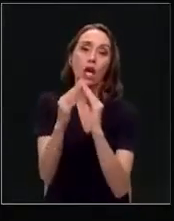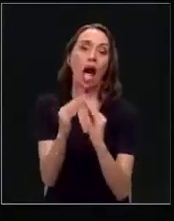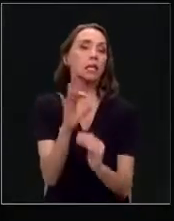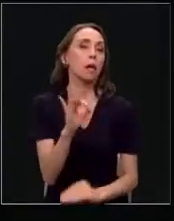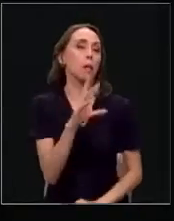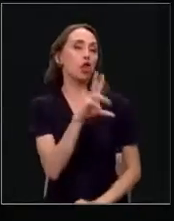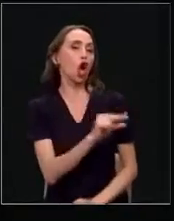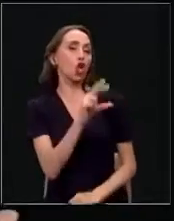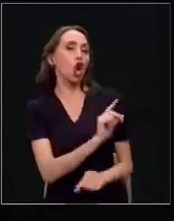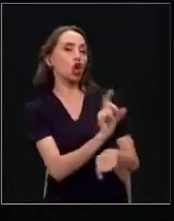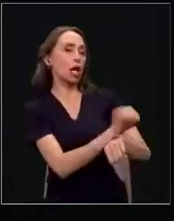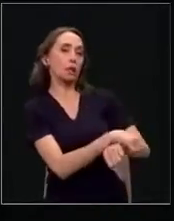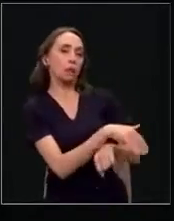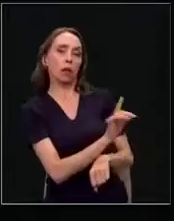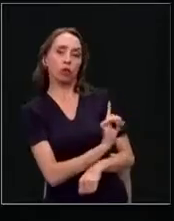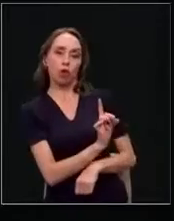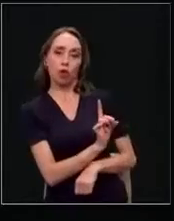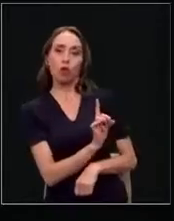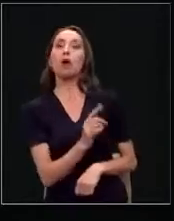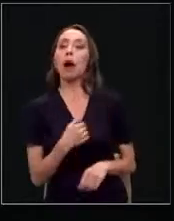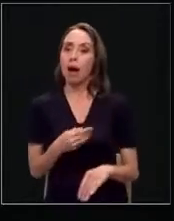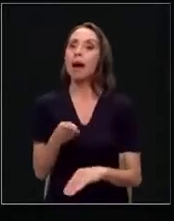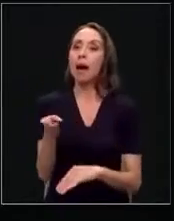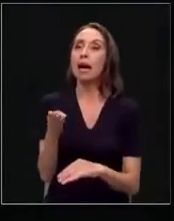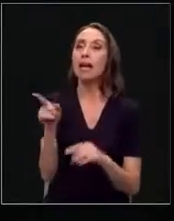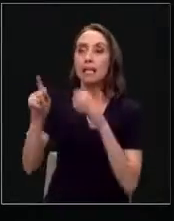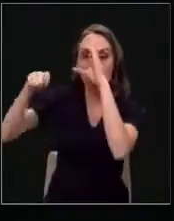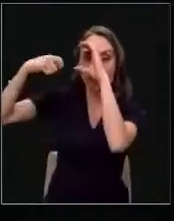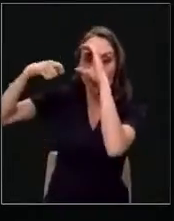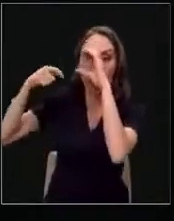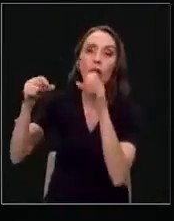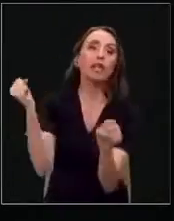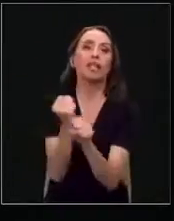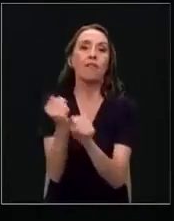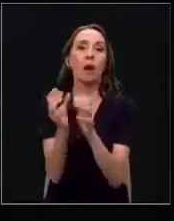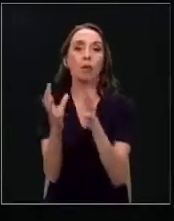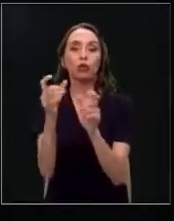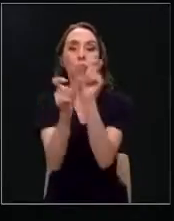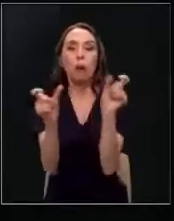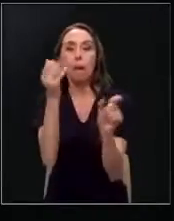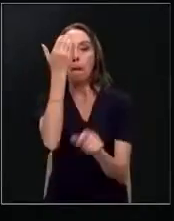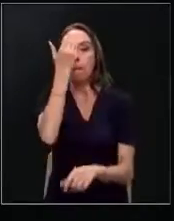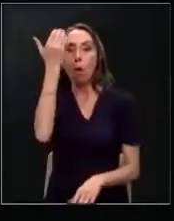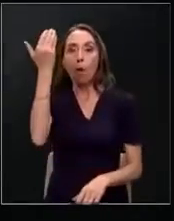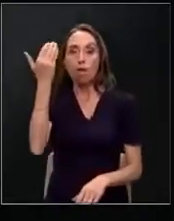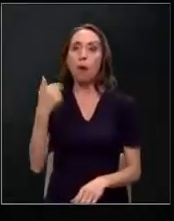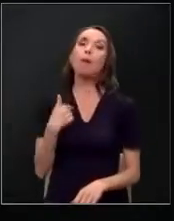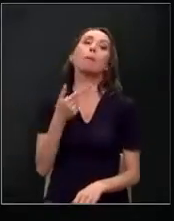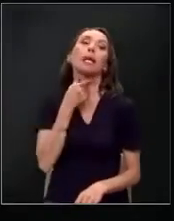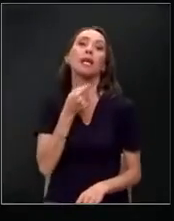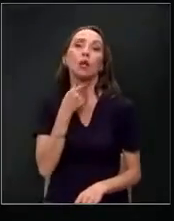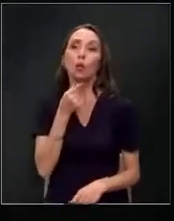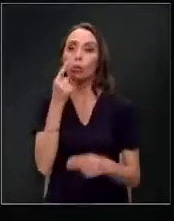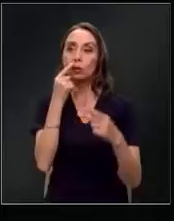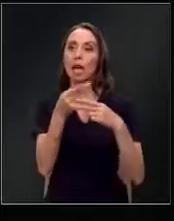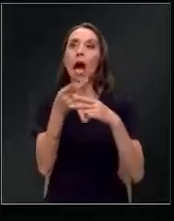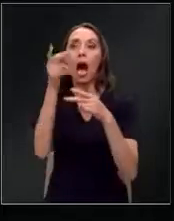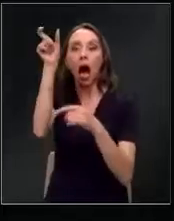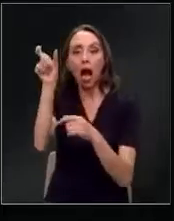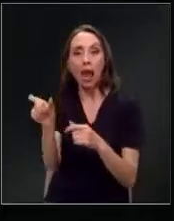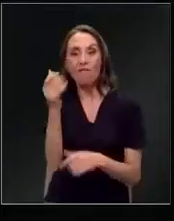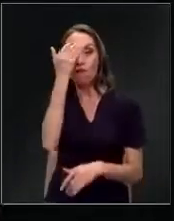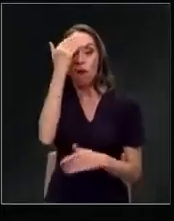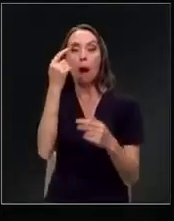casa y no aceptan ese tipo de notas trabajan mucho son muy famosos y a mí me gusta como mostrarlos